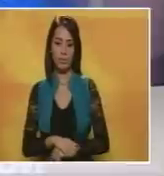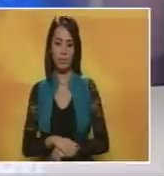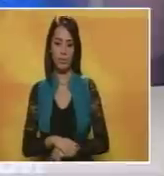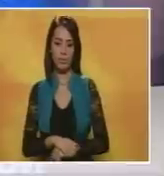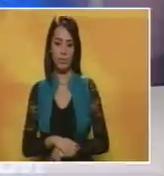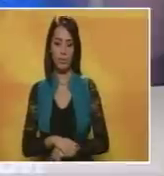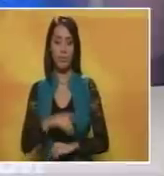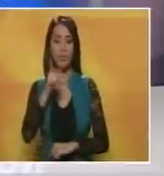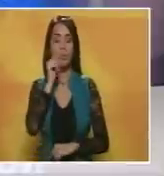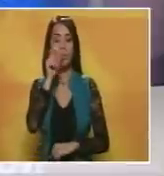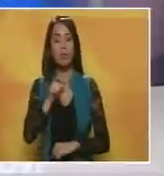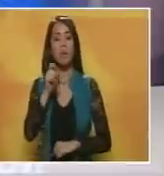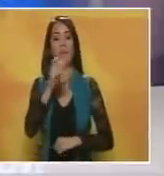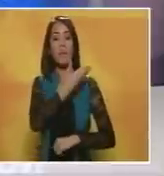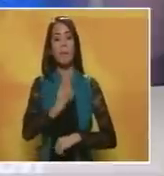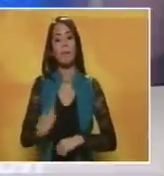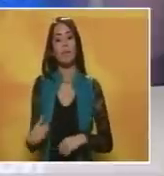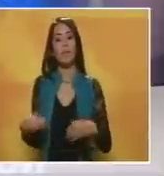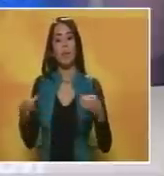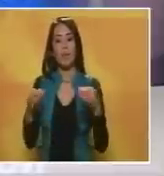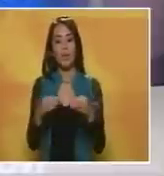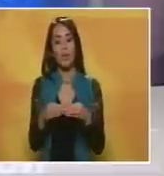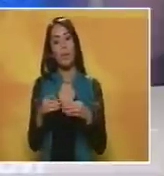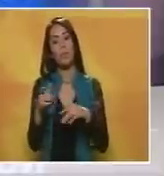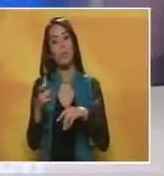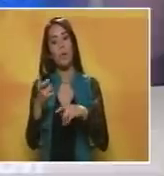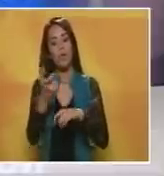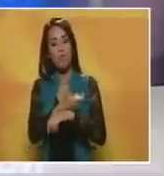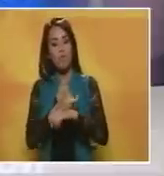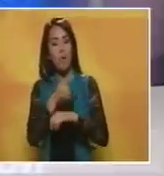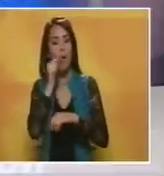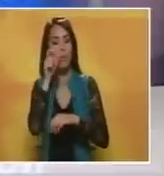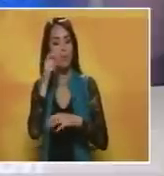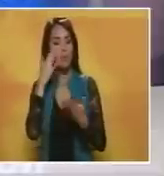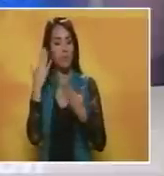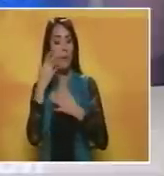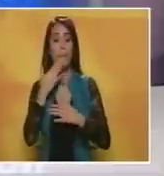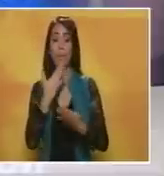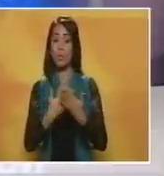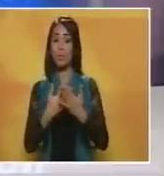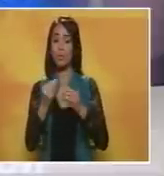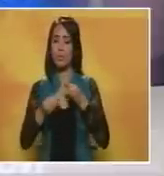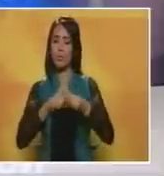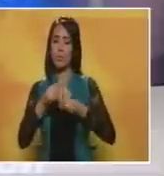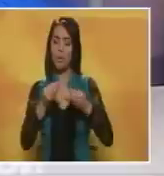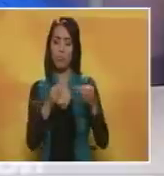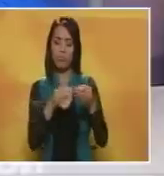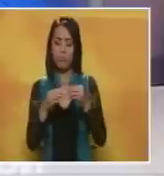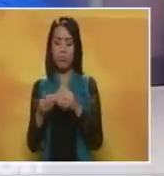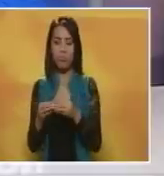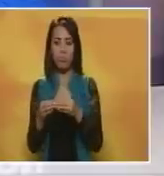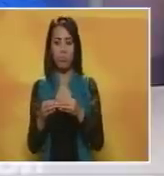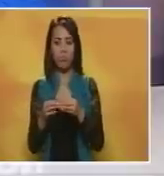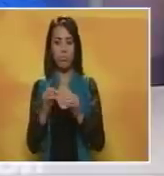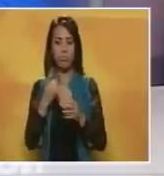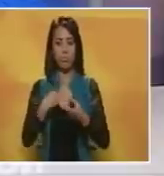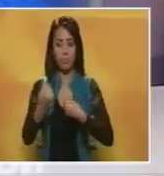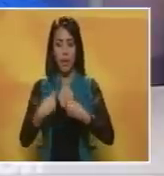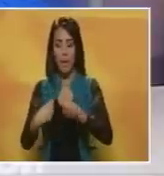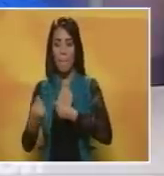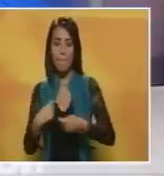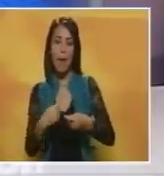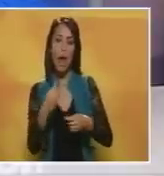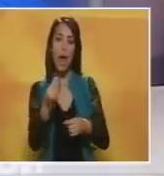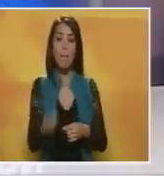cuán simosa presidente del frente de izquierda a alberto müller rojas propuso crear cuadrantes contra los revendedores de